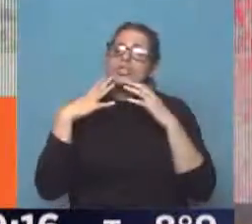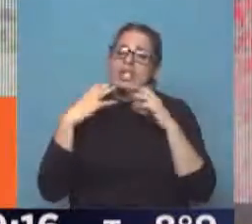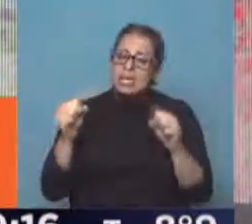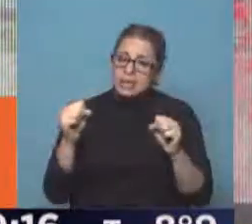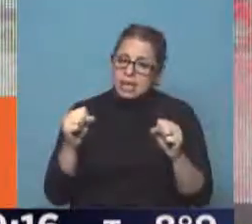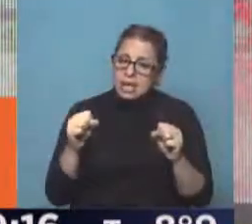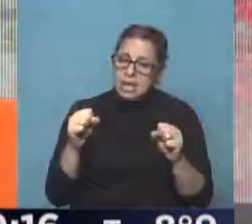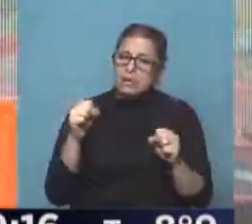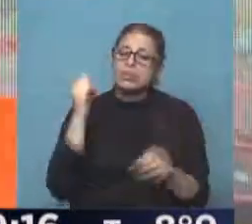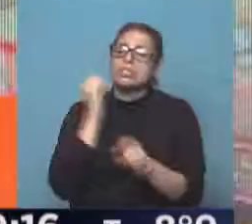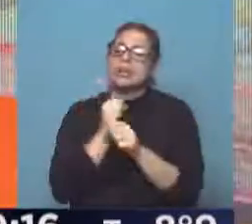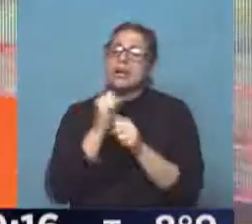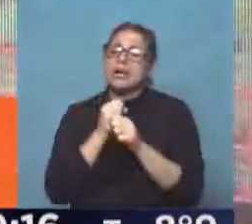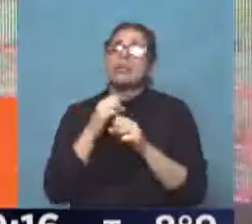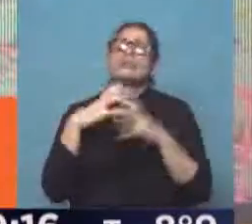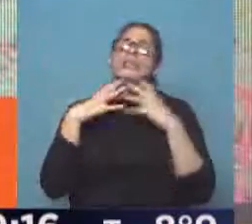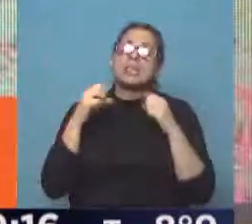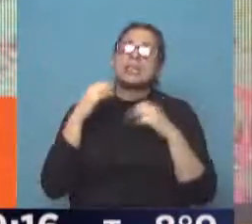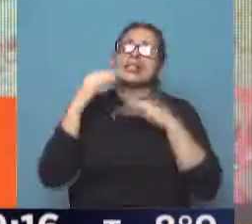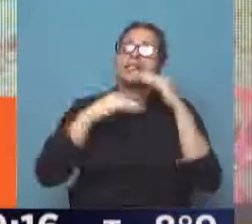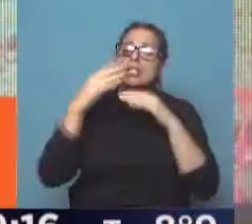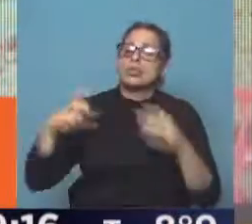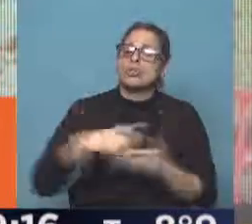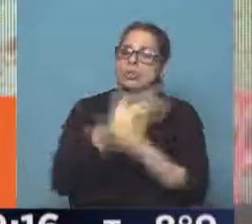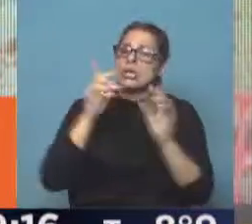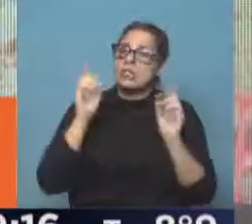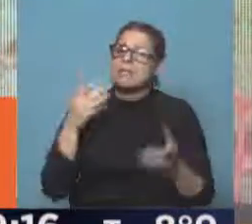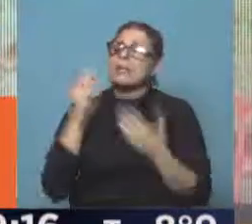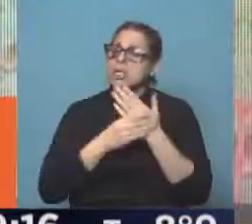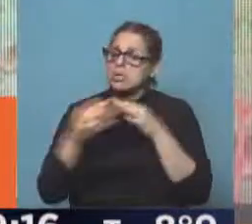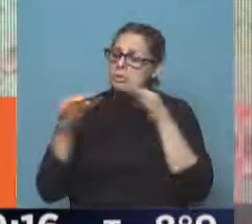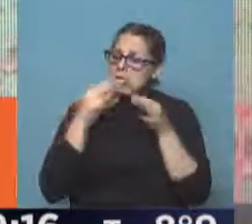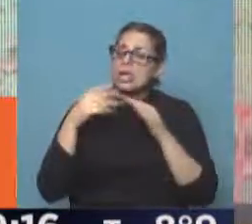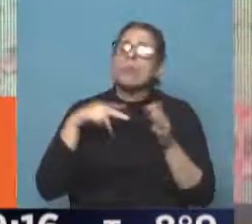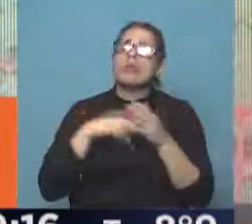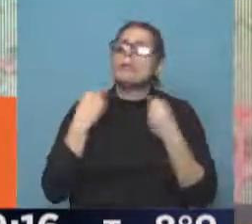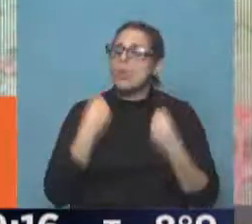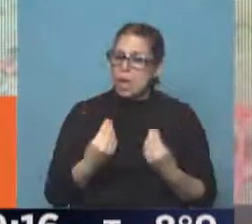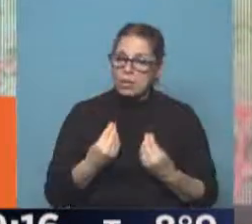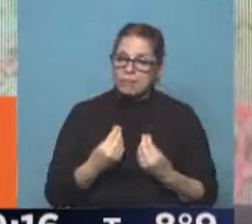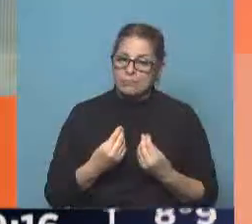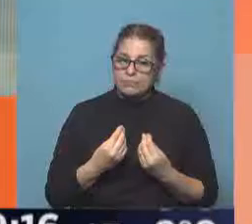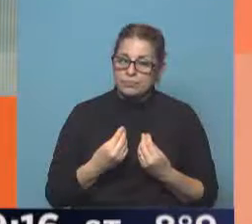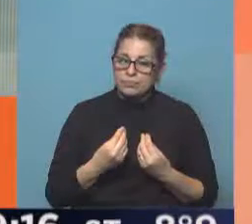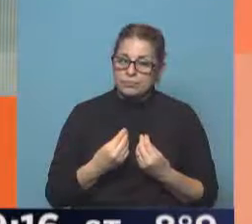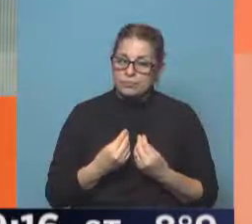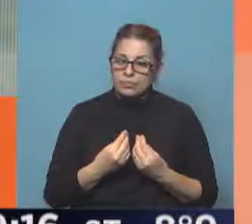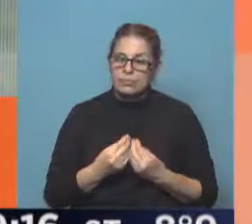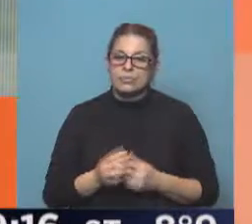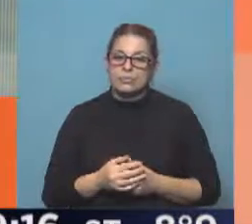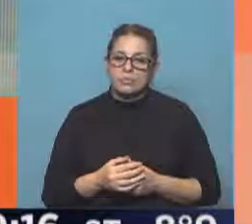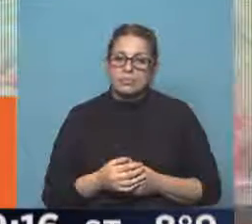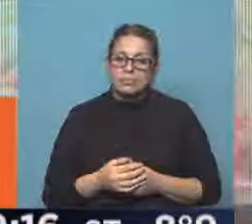de empleo, secretarios de desarrollo social, con ministros. El problema es que no terminan